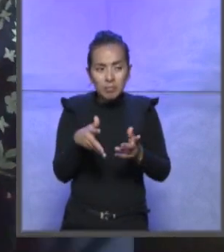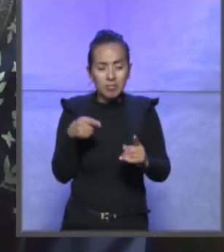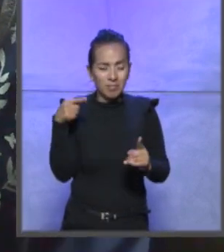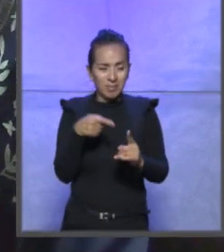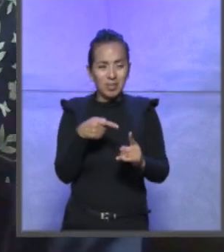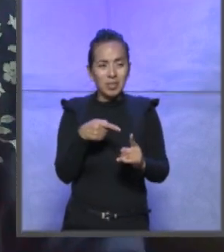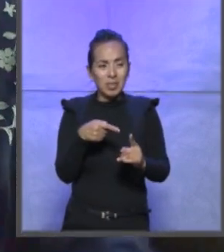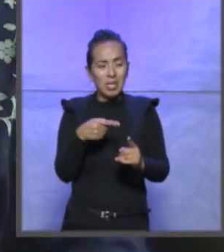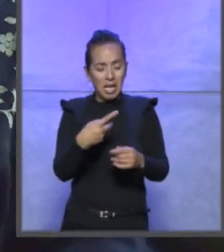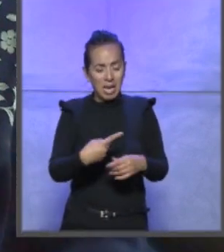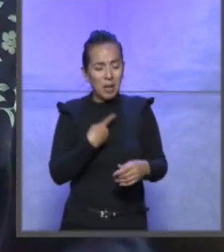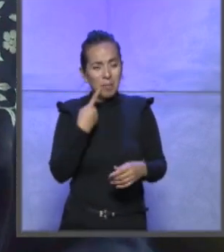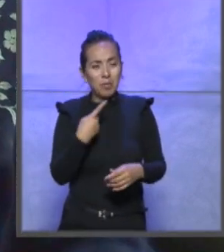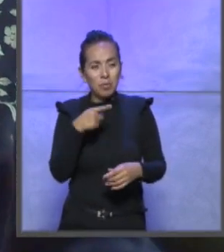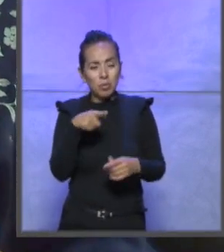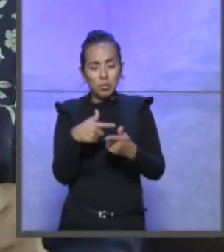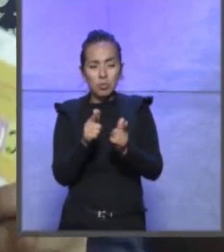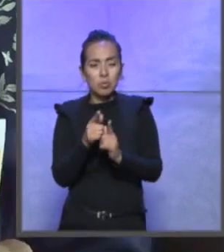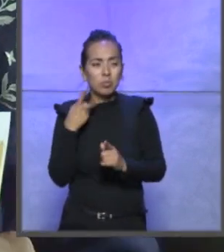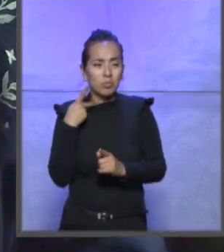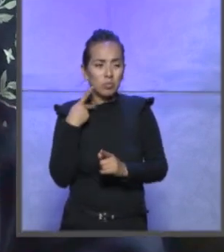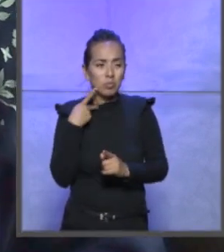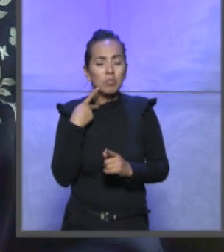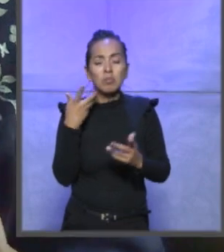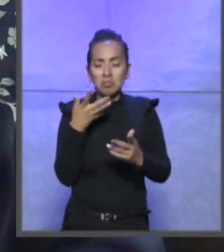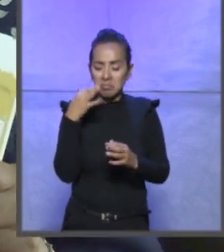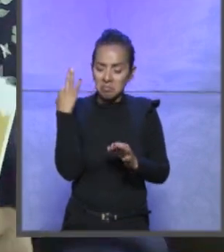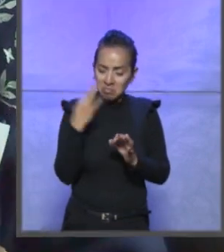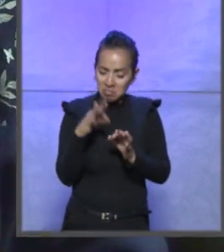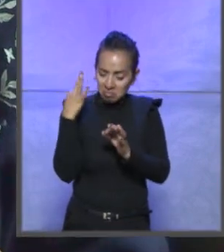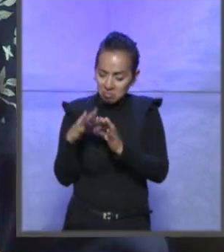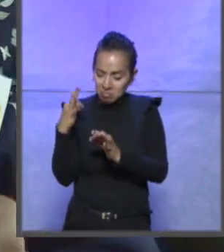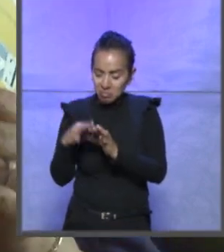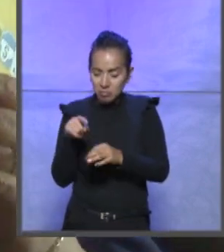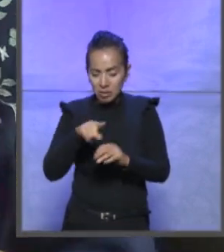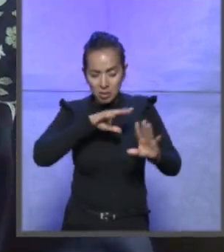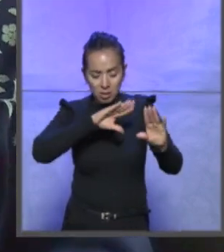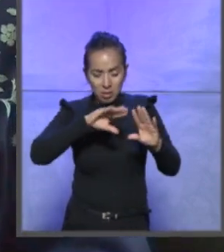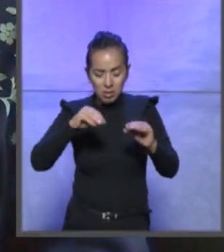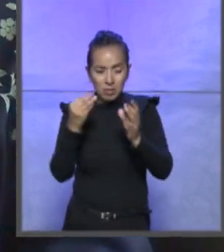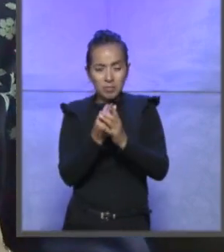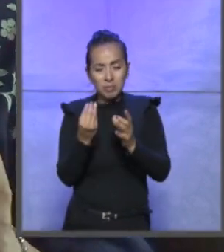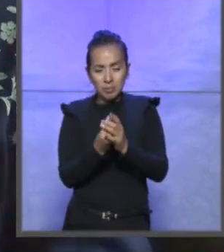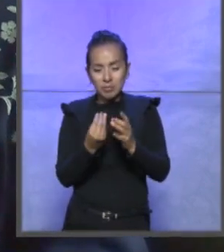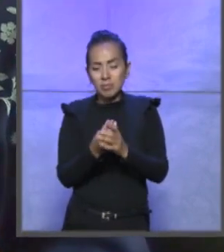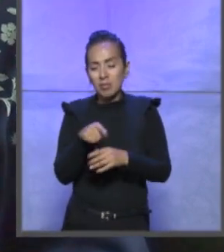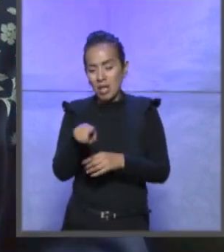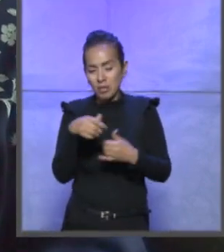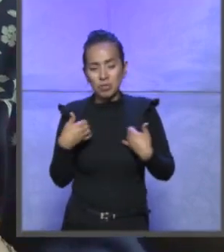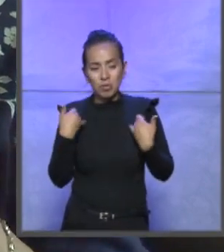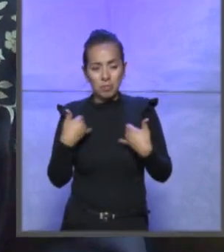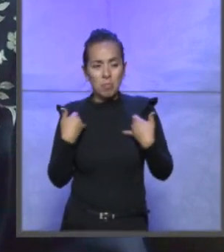caso específico de la pregunta que nos ocupa, los partidos políticos hagan efectiva la capacitación a sus